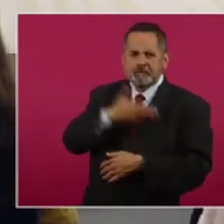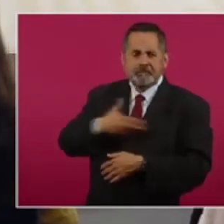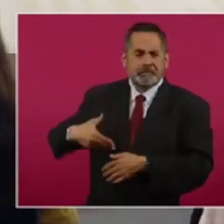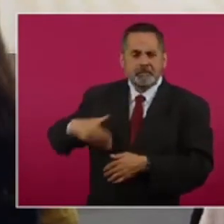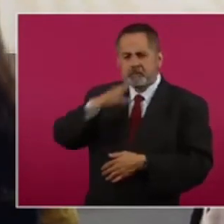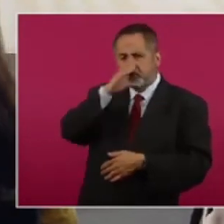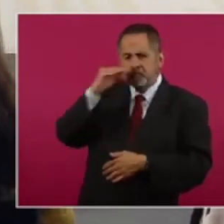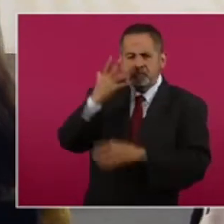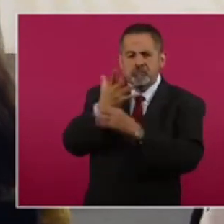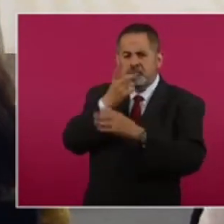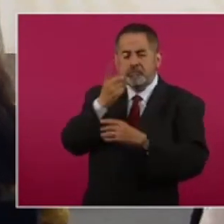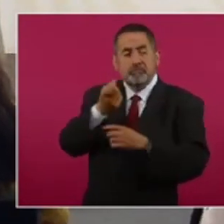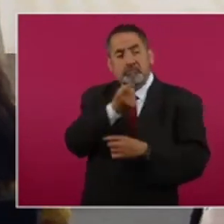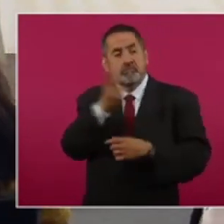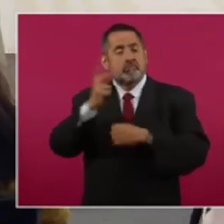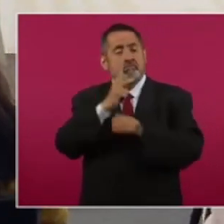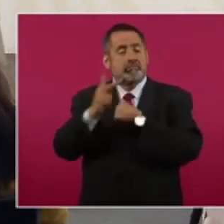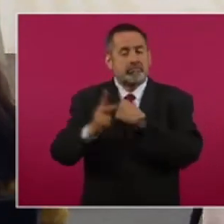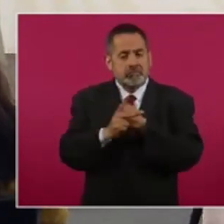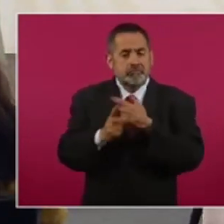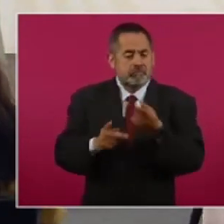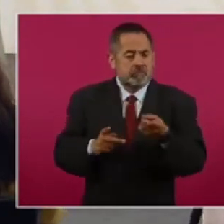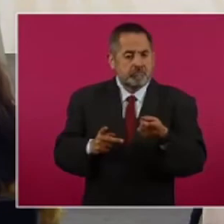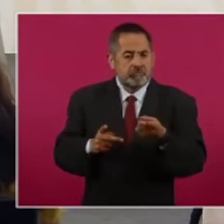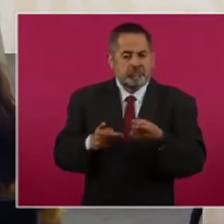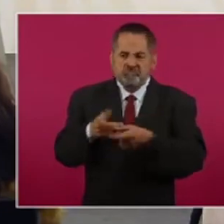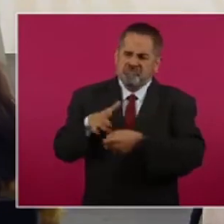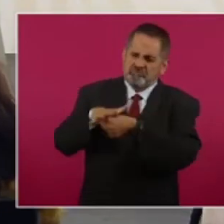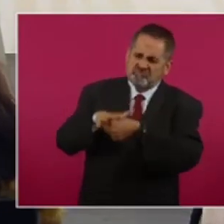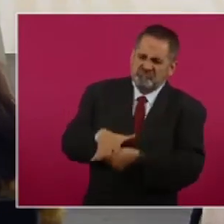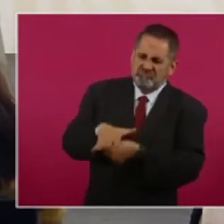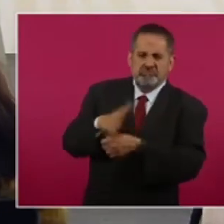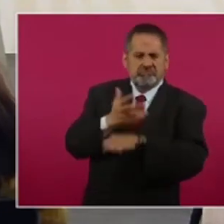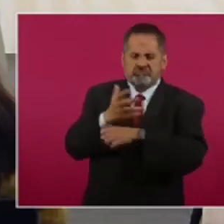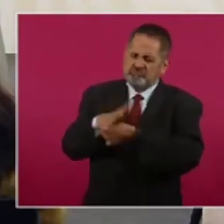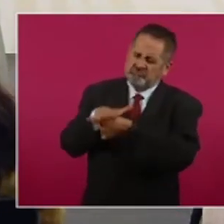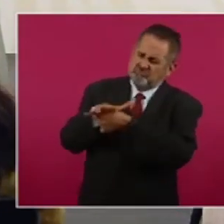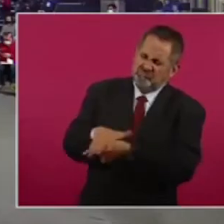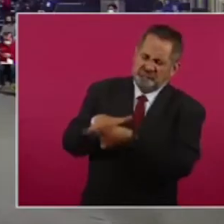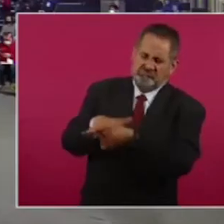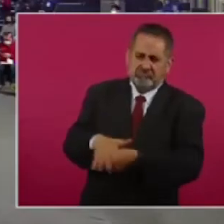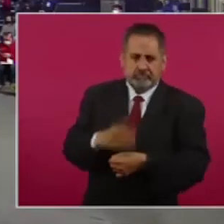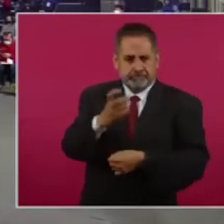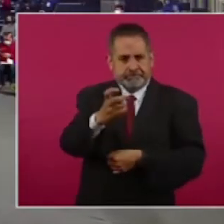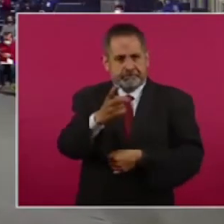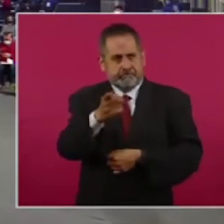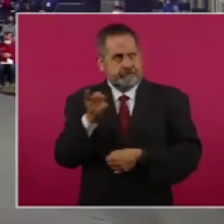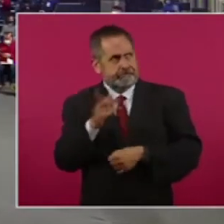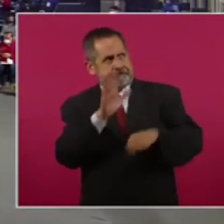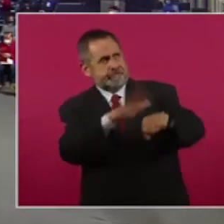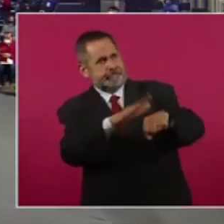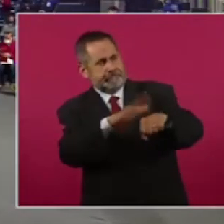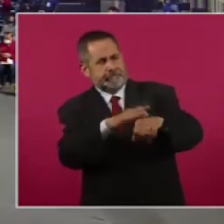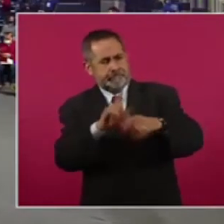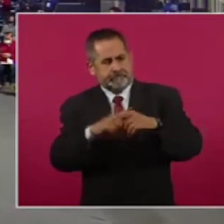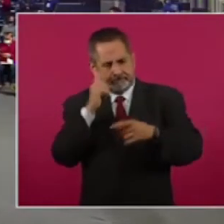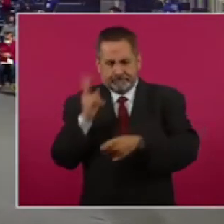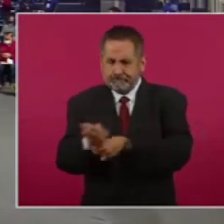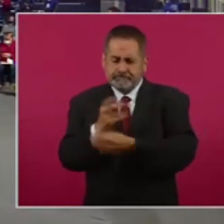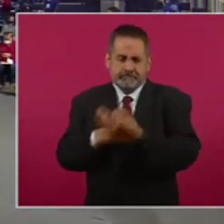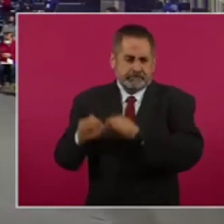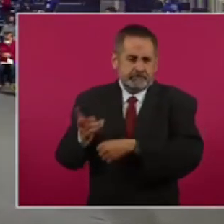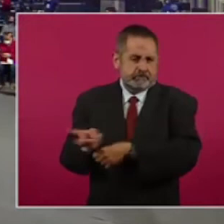Cuba mencionaba que algunos países han sufrido presiones de Estados Unidos a raíz de este exhorto a que se invite a todas las